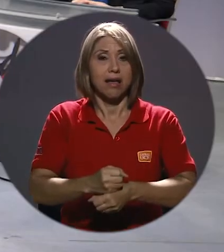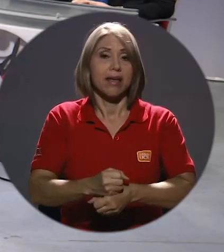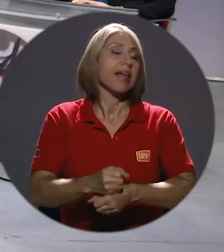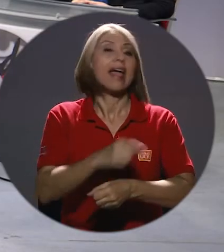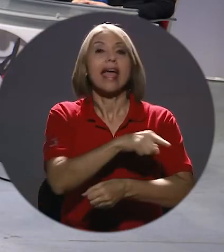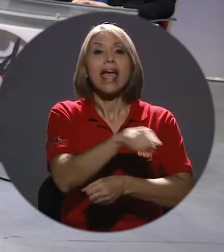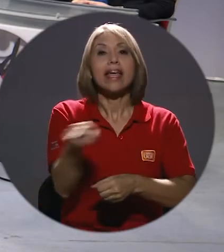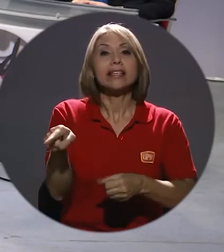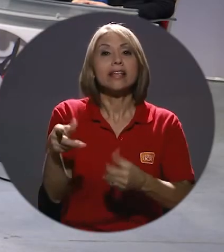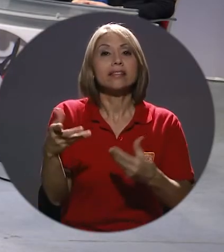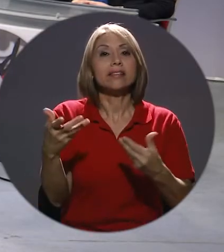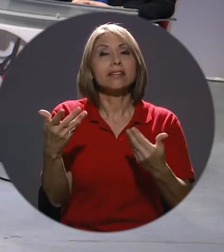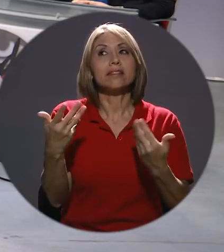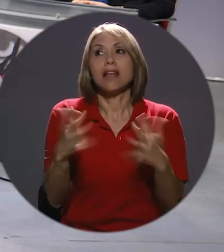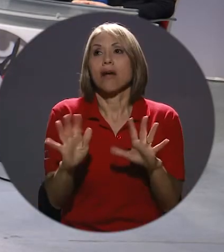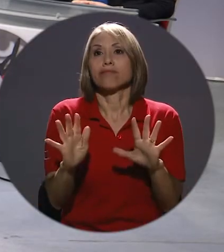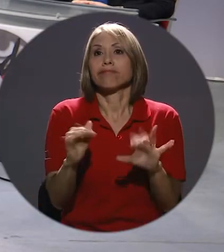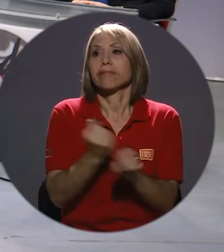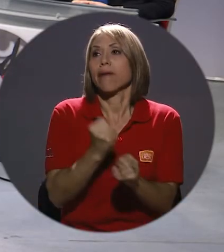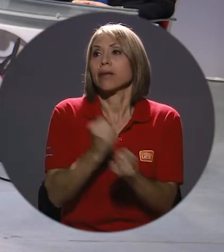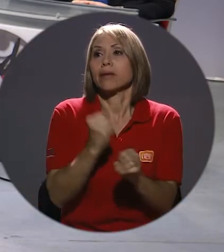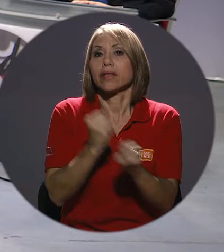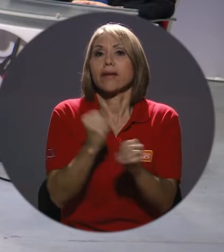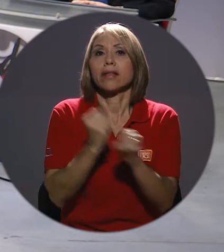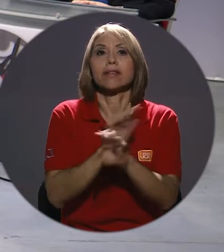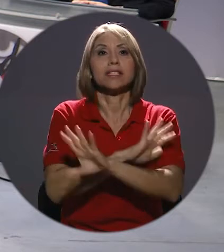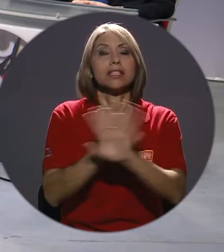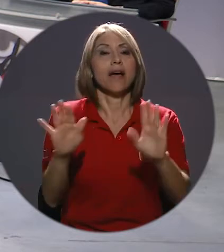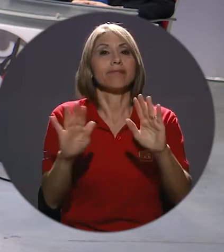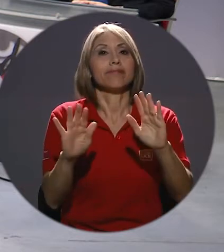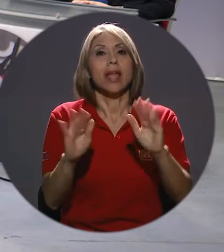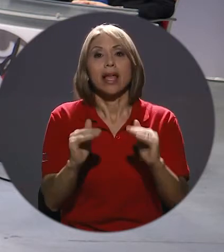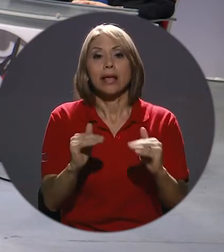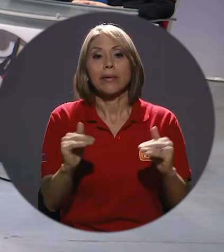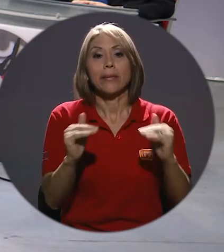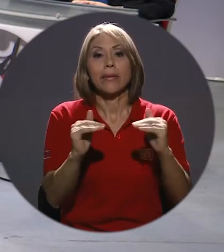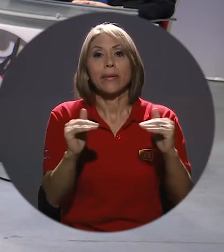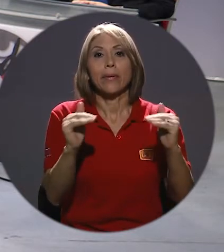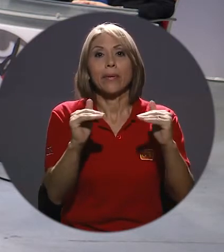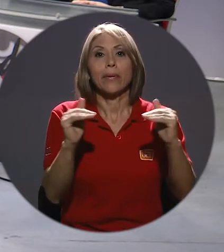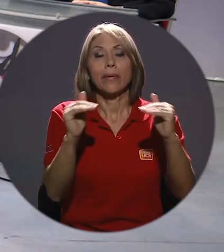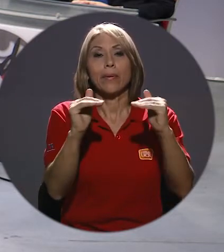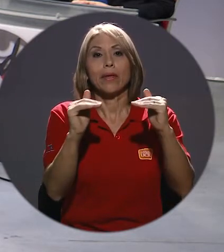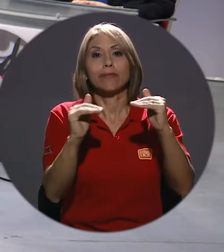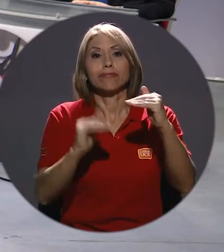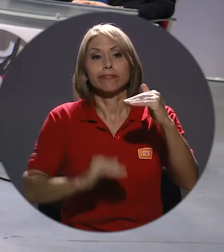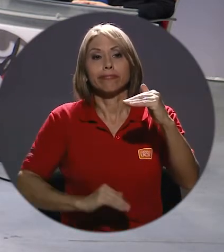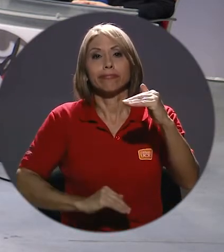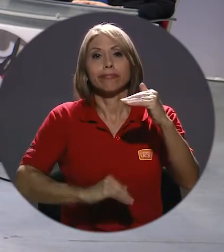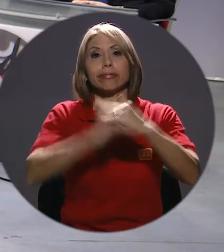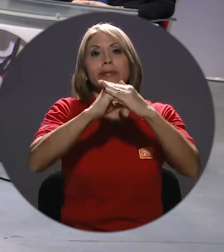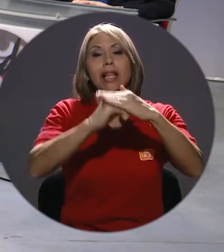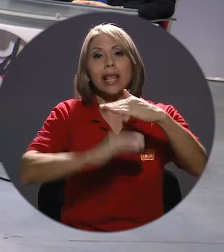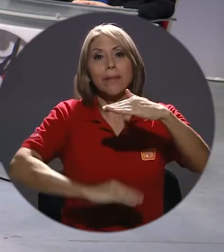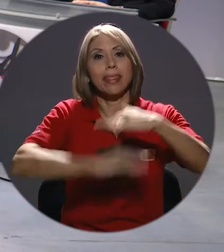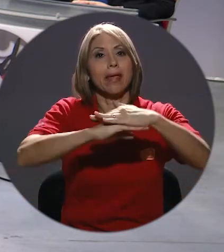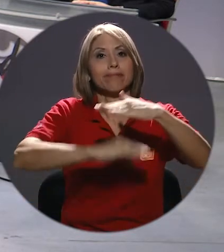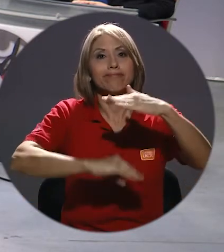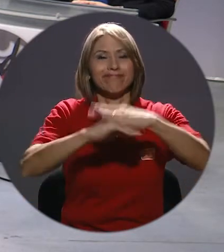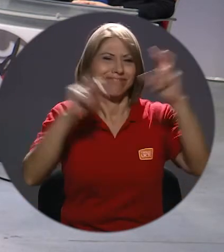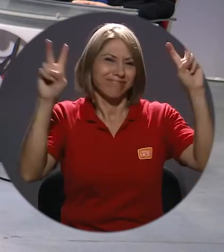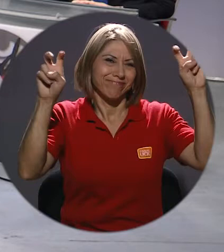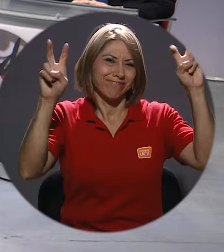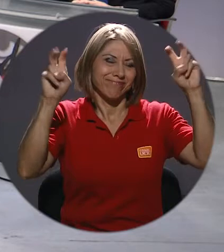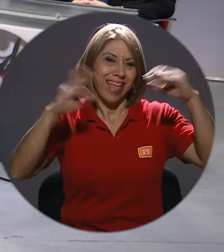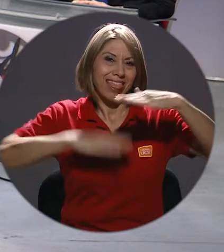llegan a un límite, ¿verdad?, donde ya el techo de cristal que hemos venido llamando, las mujeres llegan a un límite